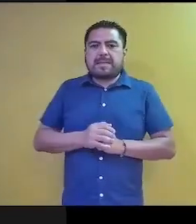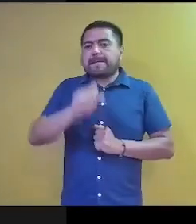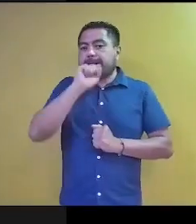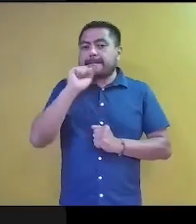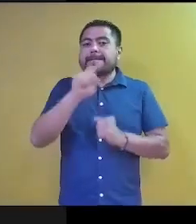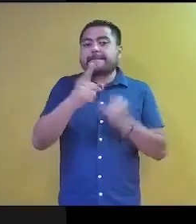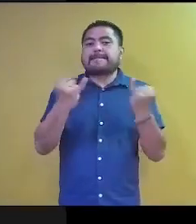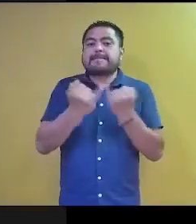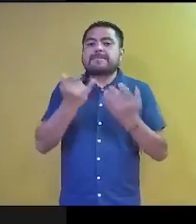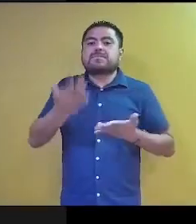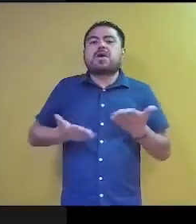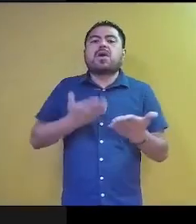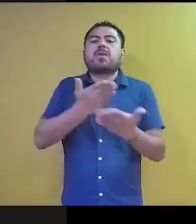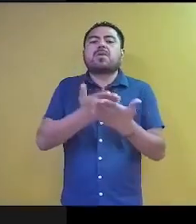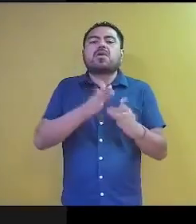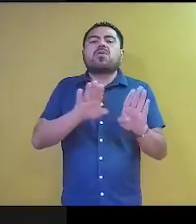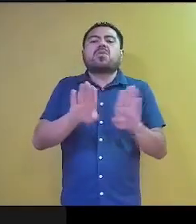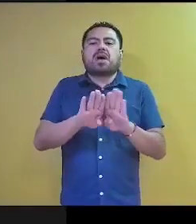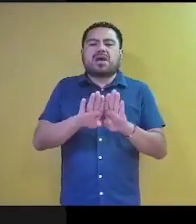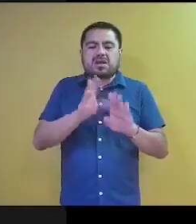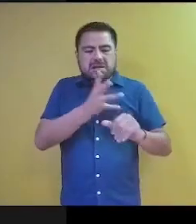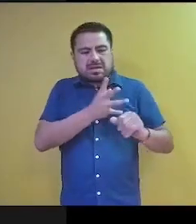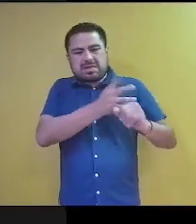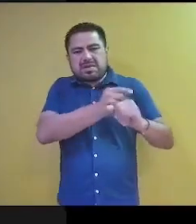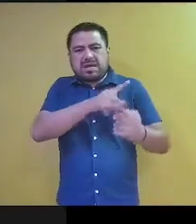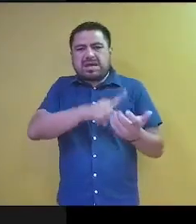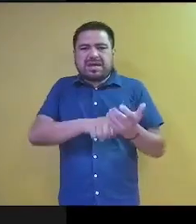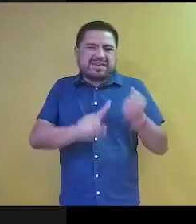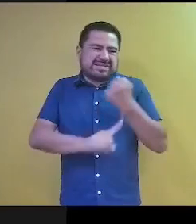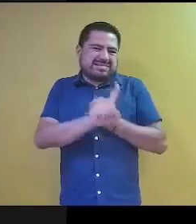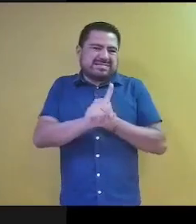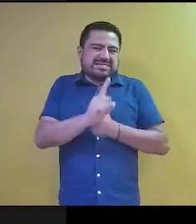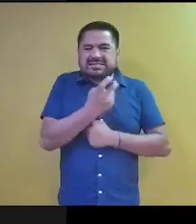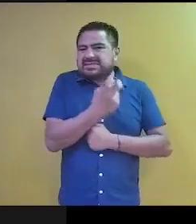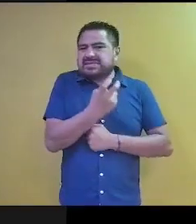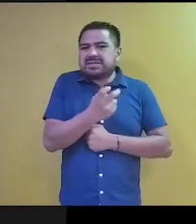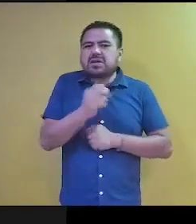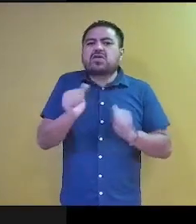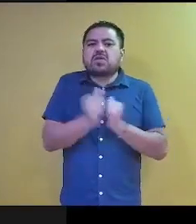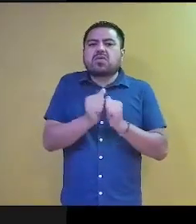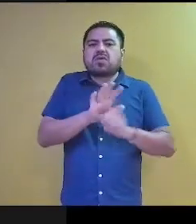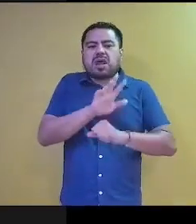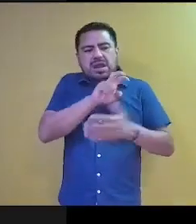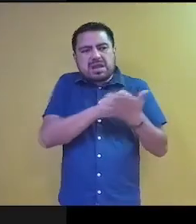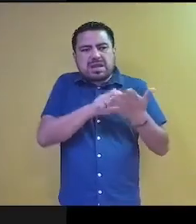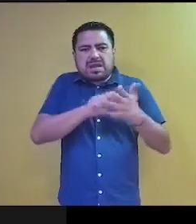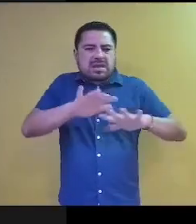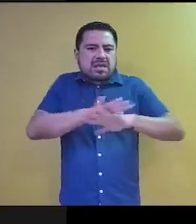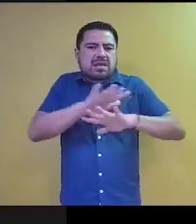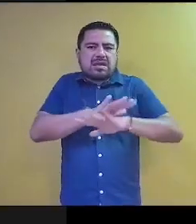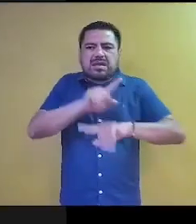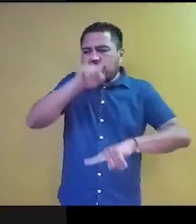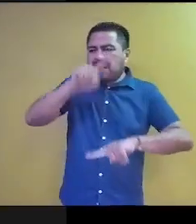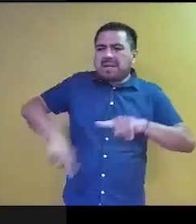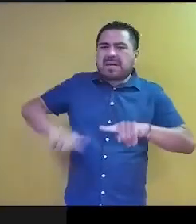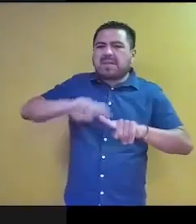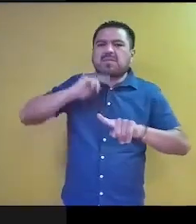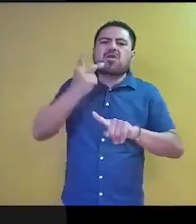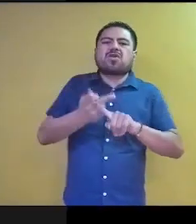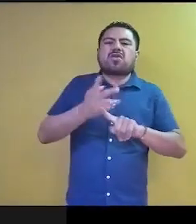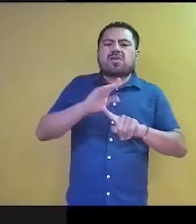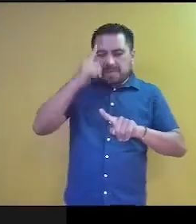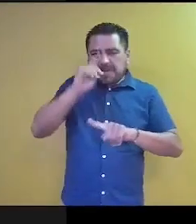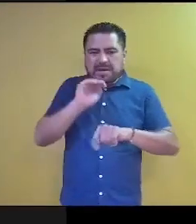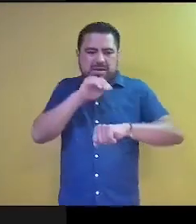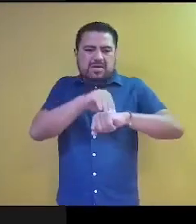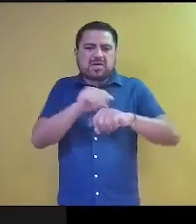Asimismo, se propone la imposición de medidas de reparación integral del daño con la finalidad de restaurar los derechos que fueron vulnerados y también para crear mecanismos